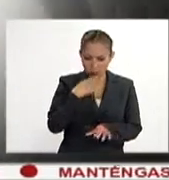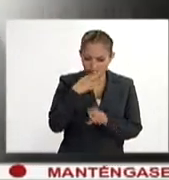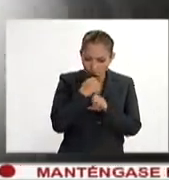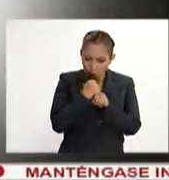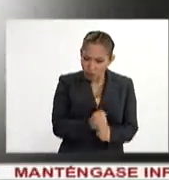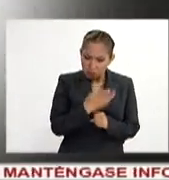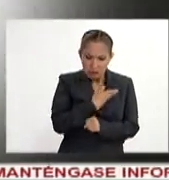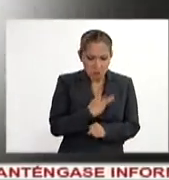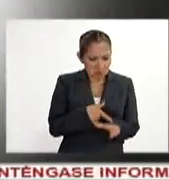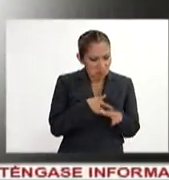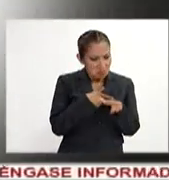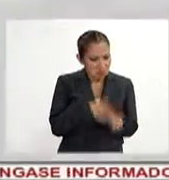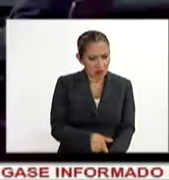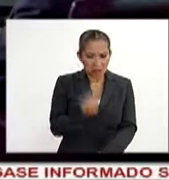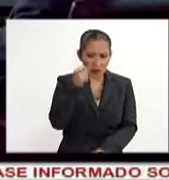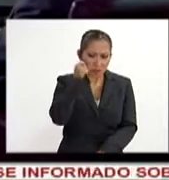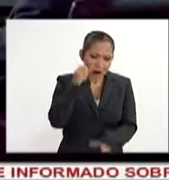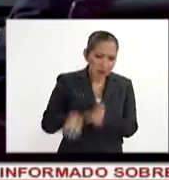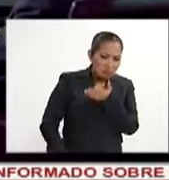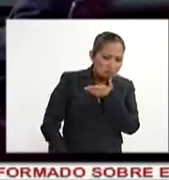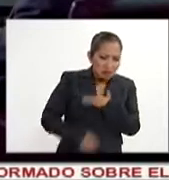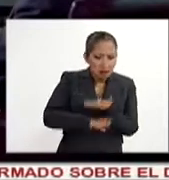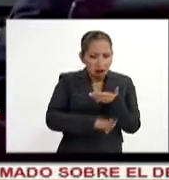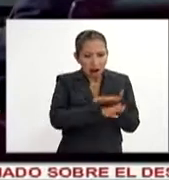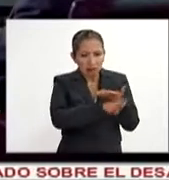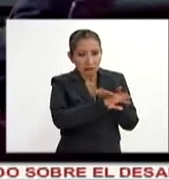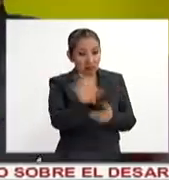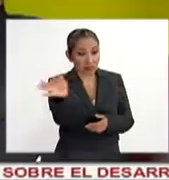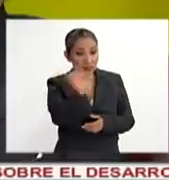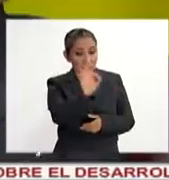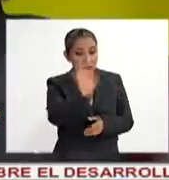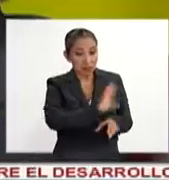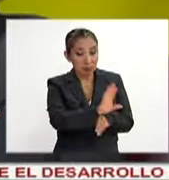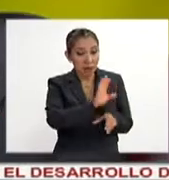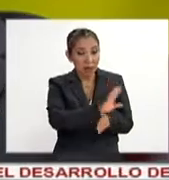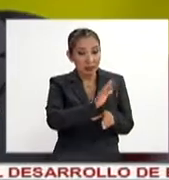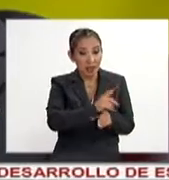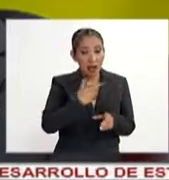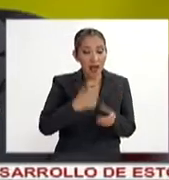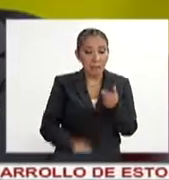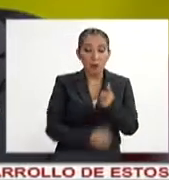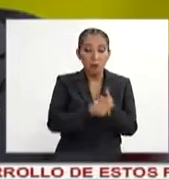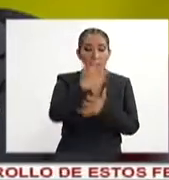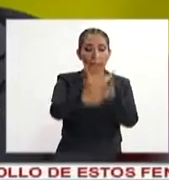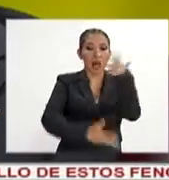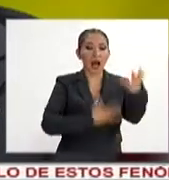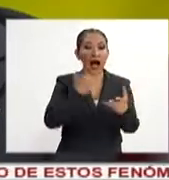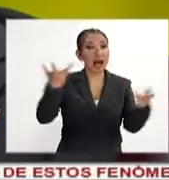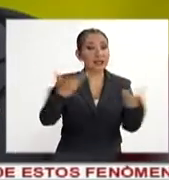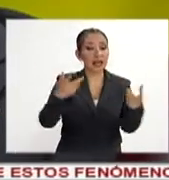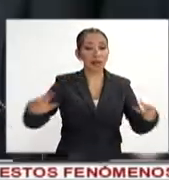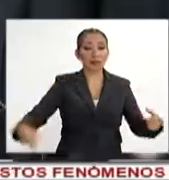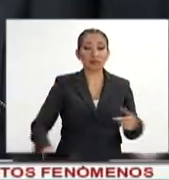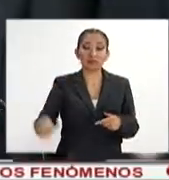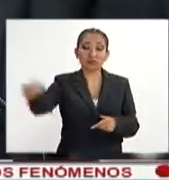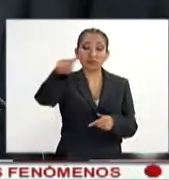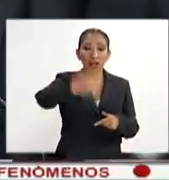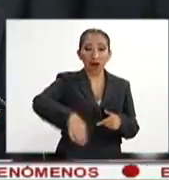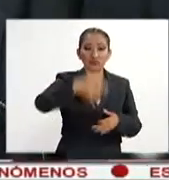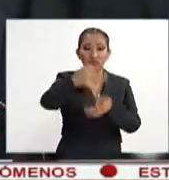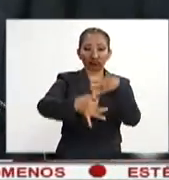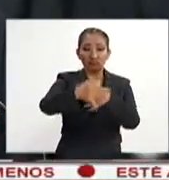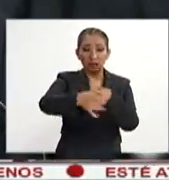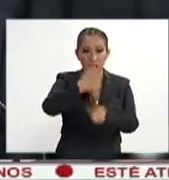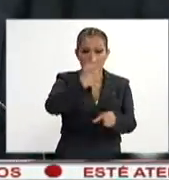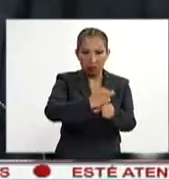hasta las últimas consecuencias, aún con el riesgo de conducir a Brasil a una crisis y de provocar un conflicto con el Poder Judicial.